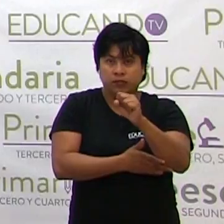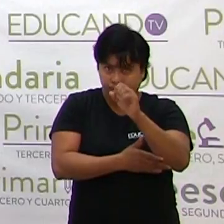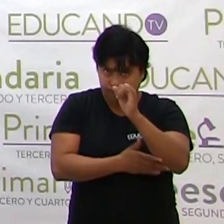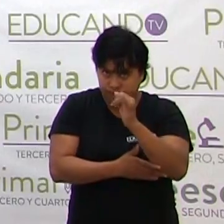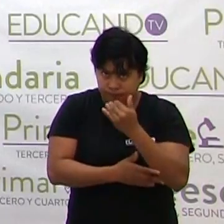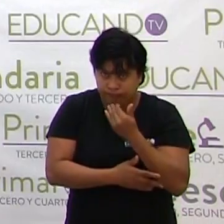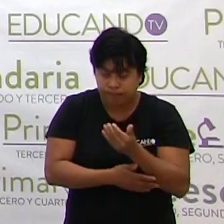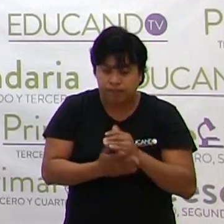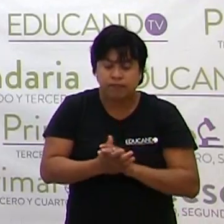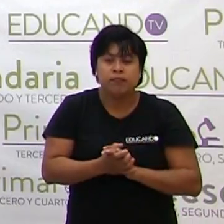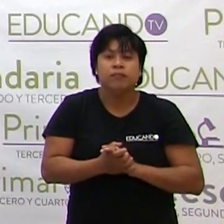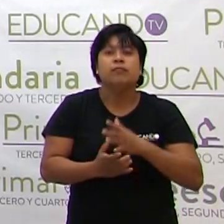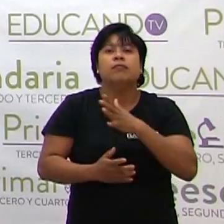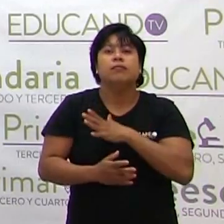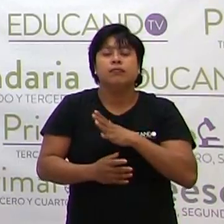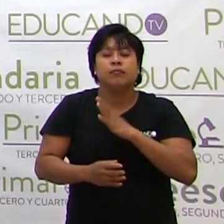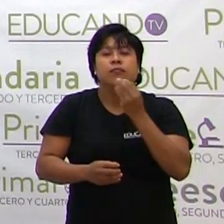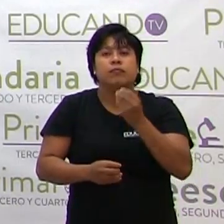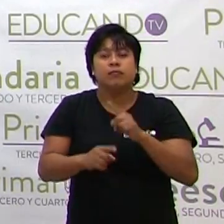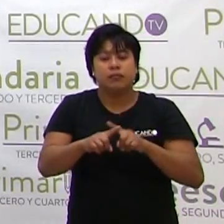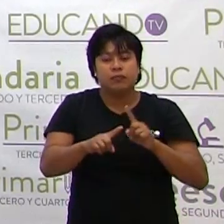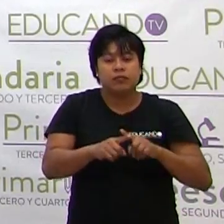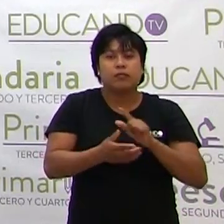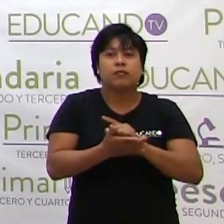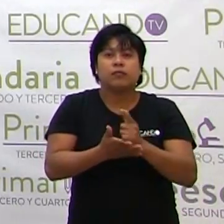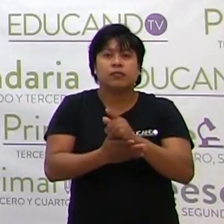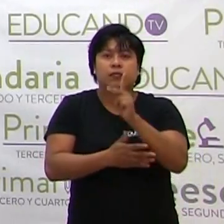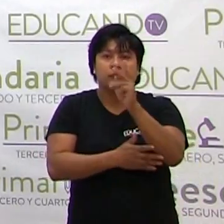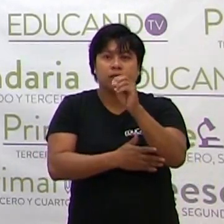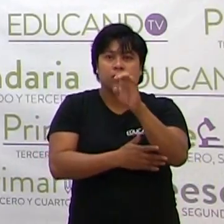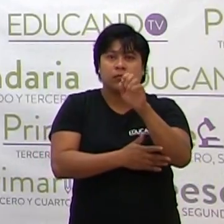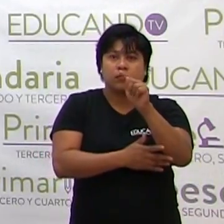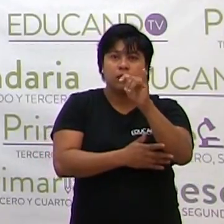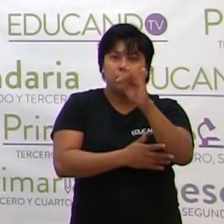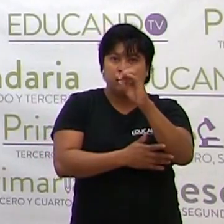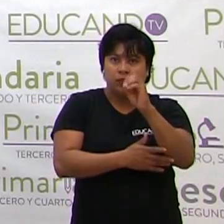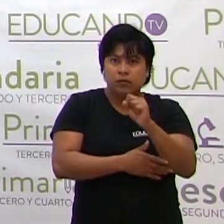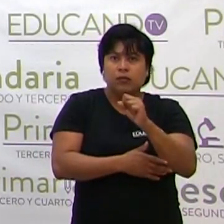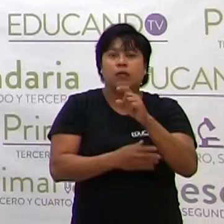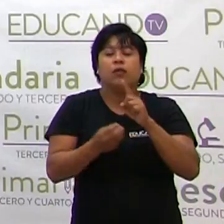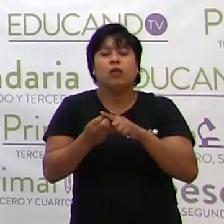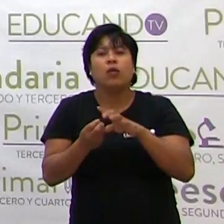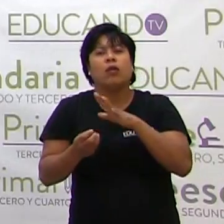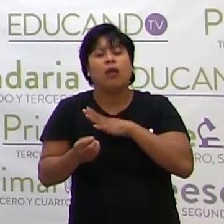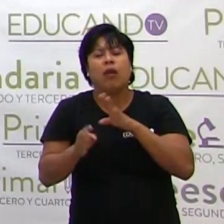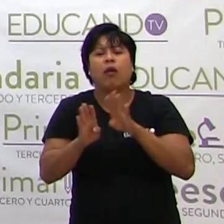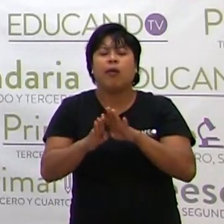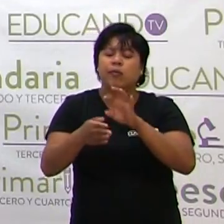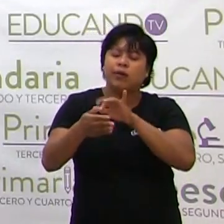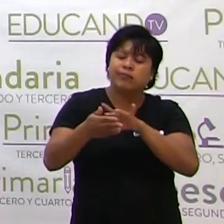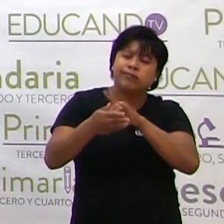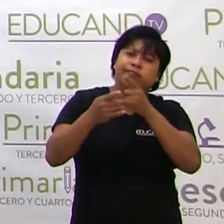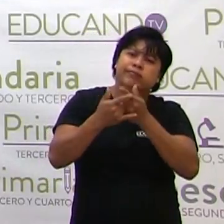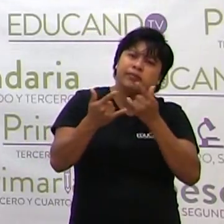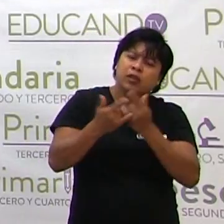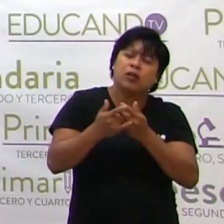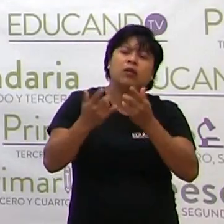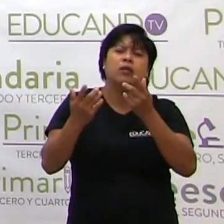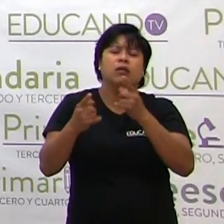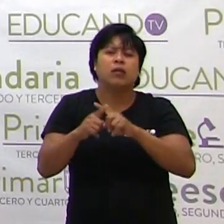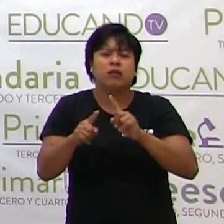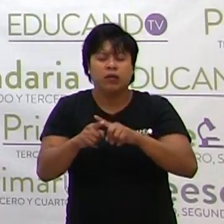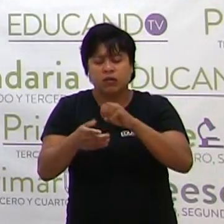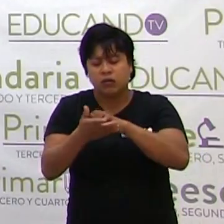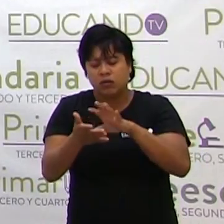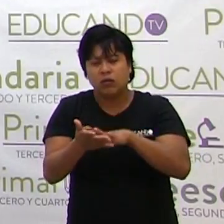Bien, hay muchos tipos de libros poéticos donde vamos a encontrar la poesía, referencias literarias, referencias